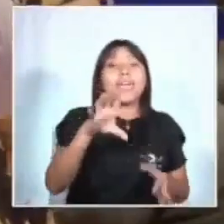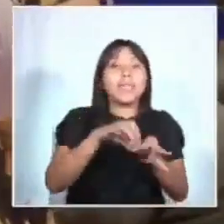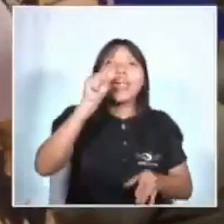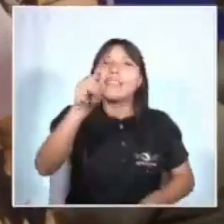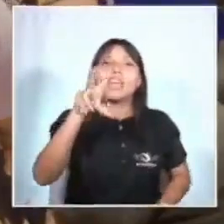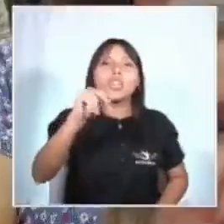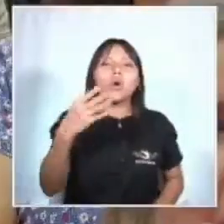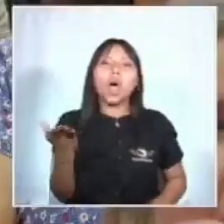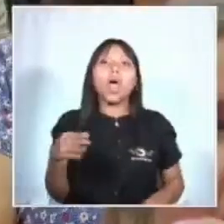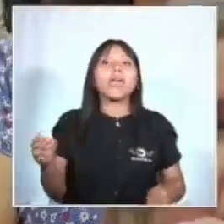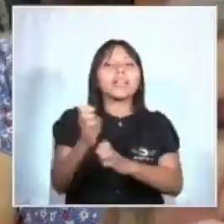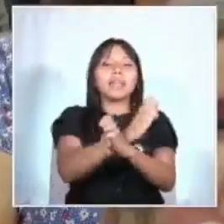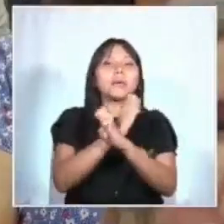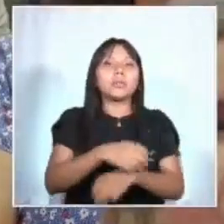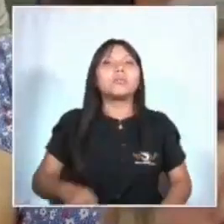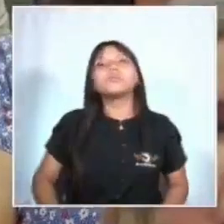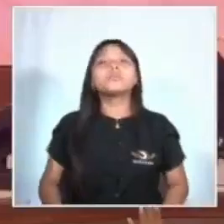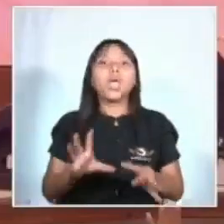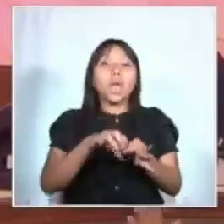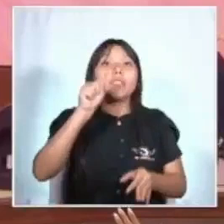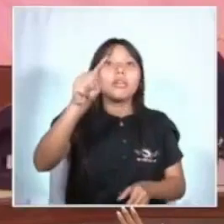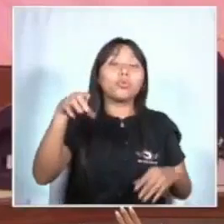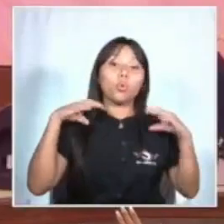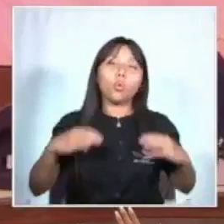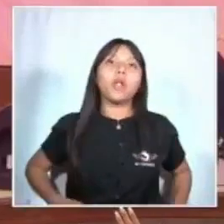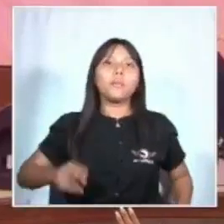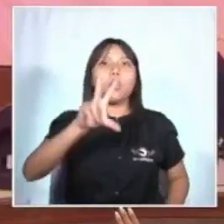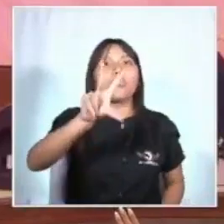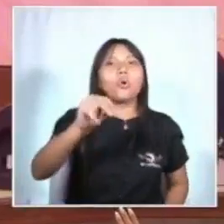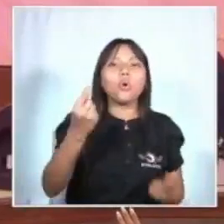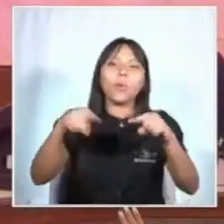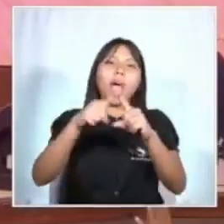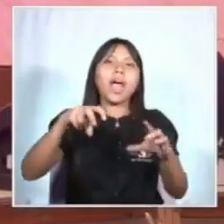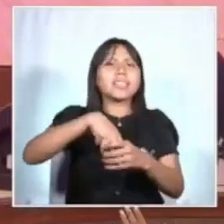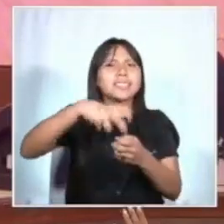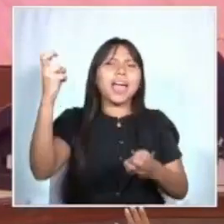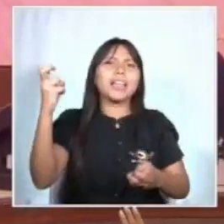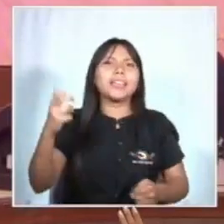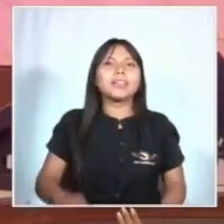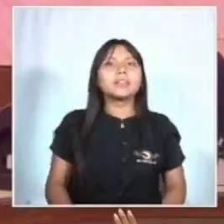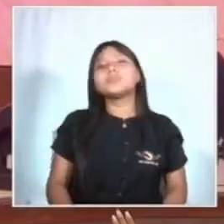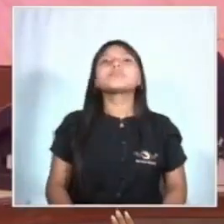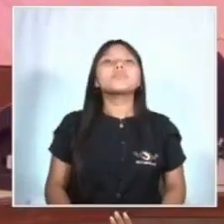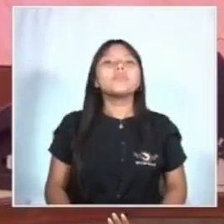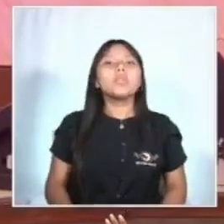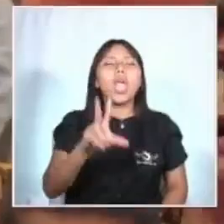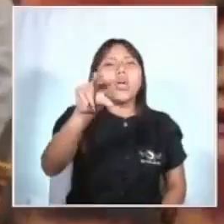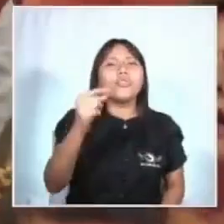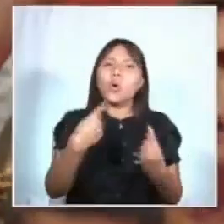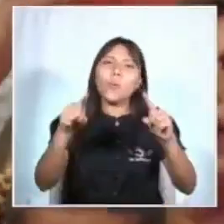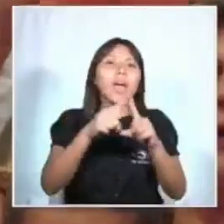salir cautividad ni esclavitud, de tus poros no va a salir ofensa ni abandono. Tú no vas a hablar de lo mal que te han